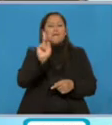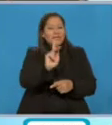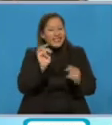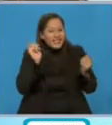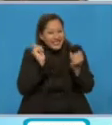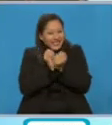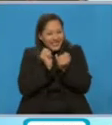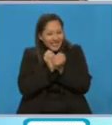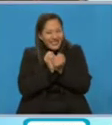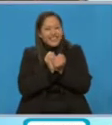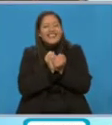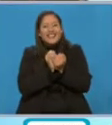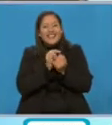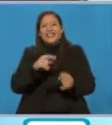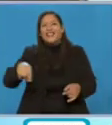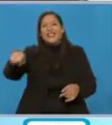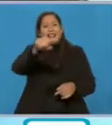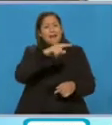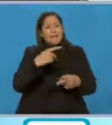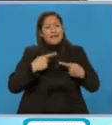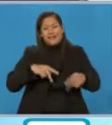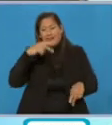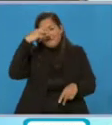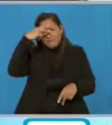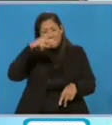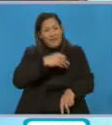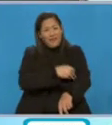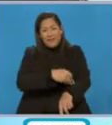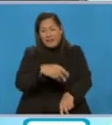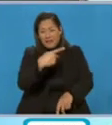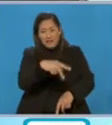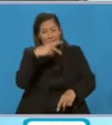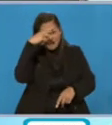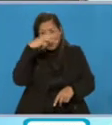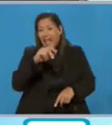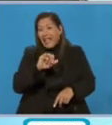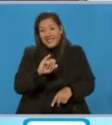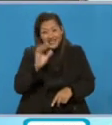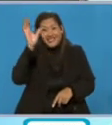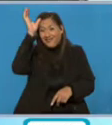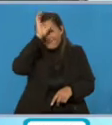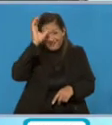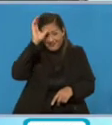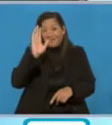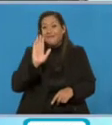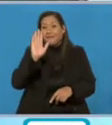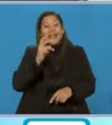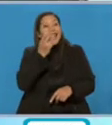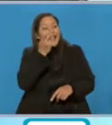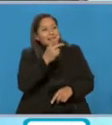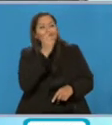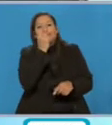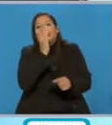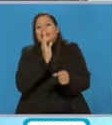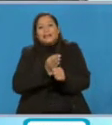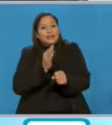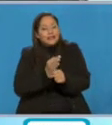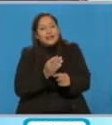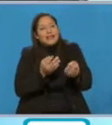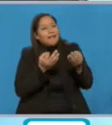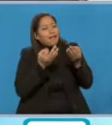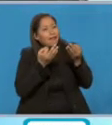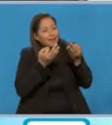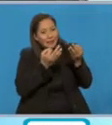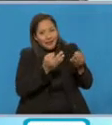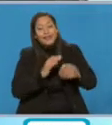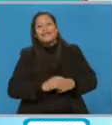también a la sociedad mexicana o a la familia mexicana. Entonces, por eso se vuelve como muy entretenida la película. Y